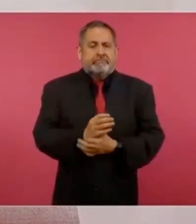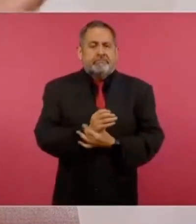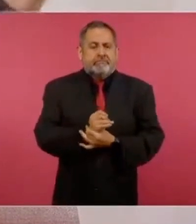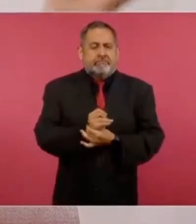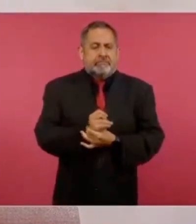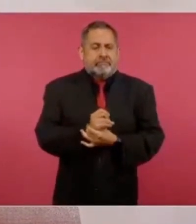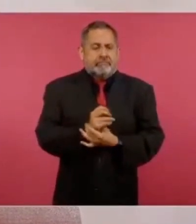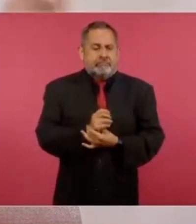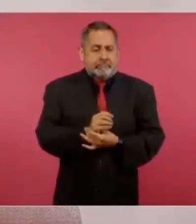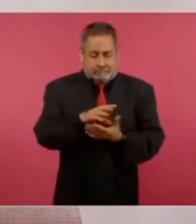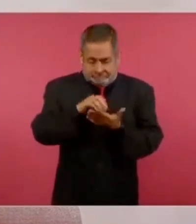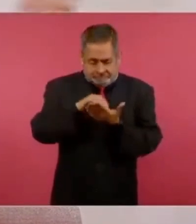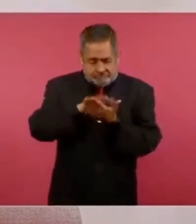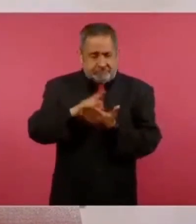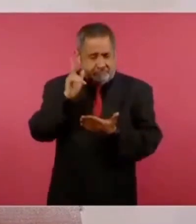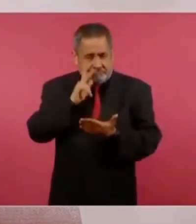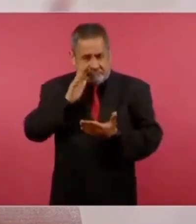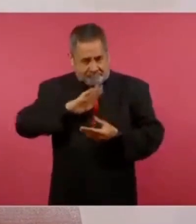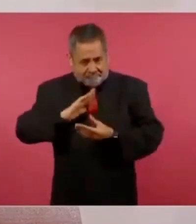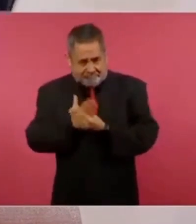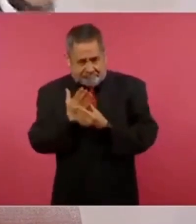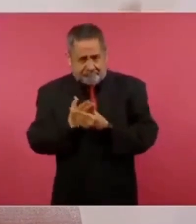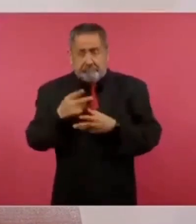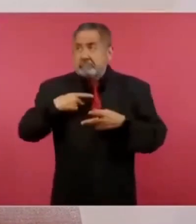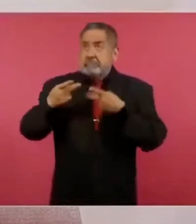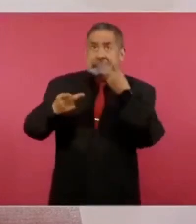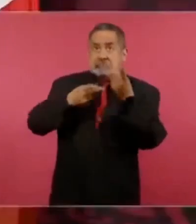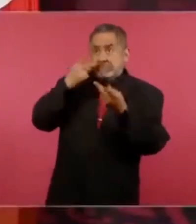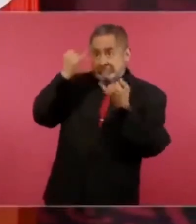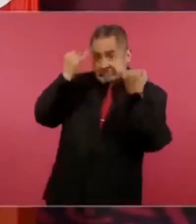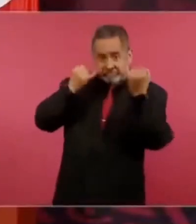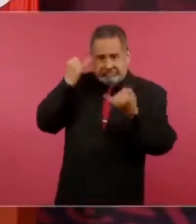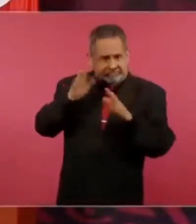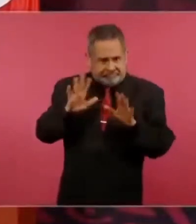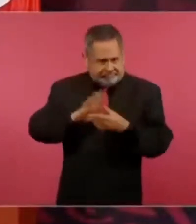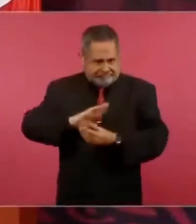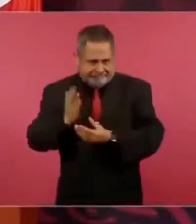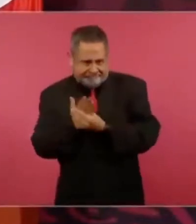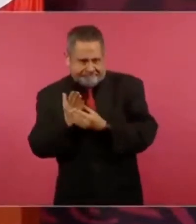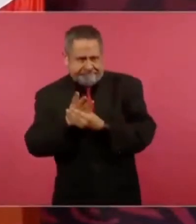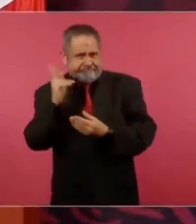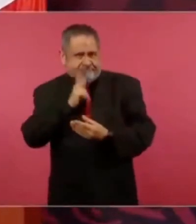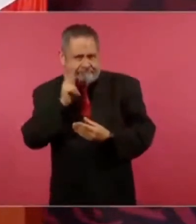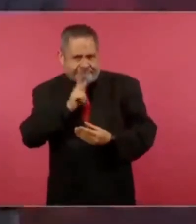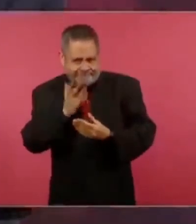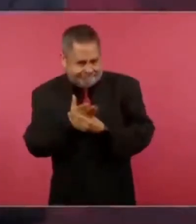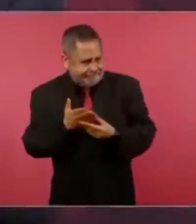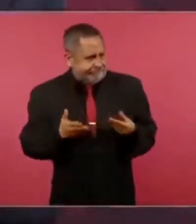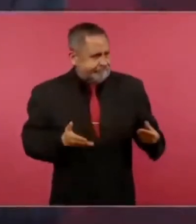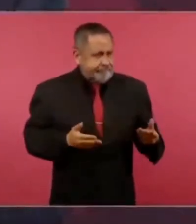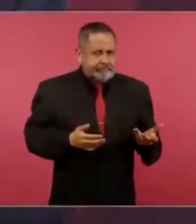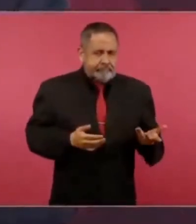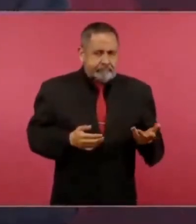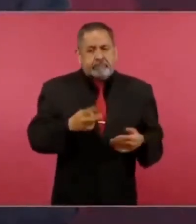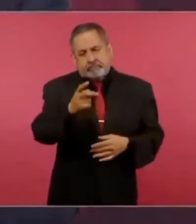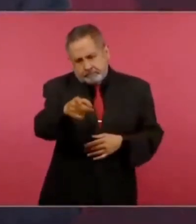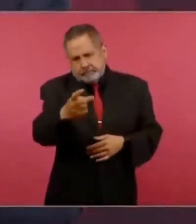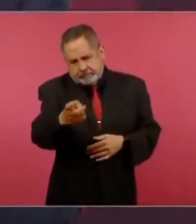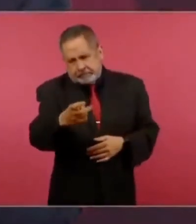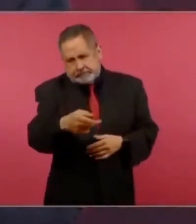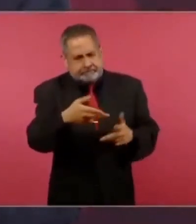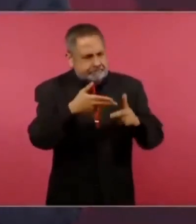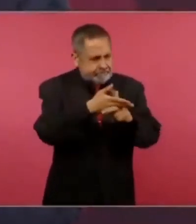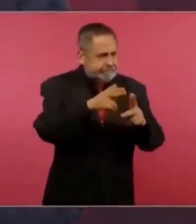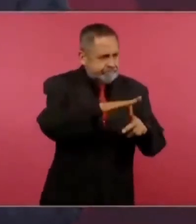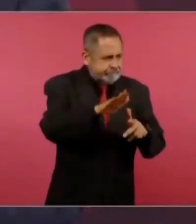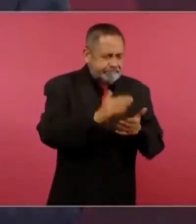Eso está documentado, o sea, no estoy aquí inventando nada. Entonces, eso sí nos ha costado un